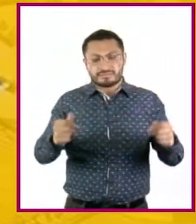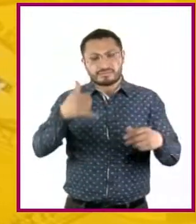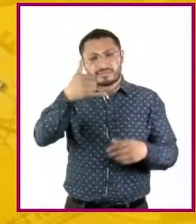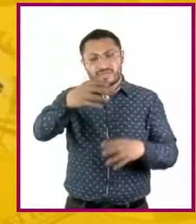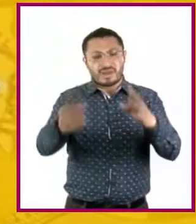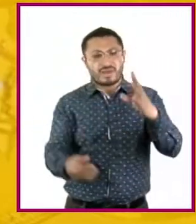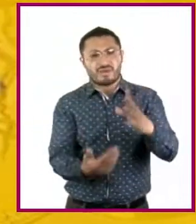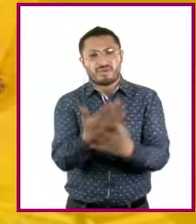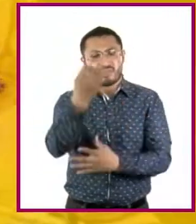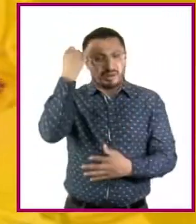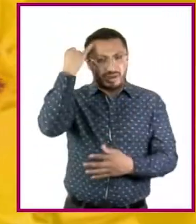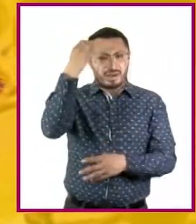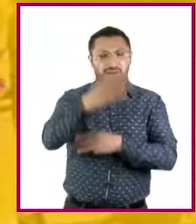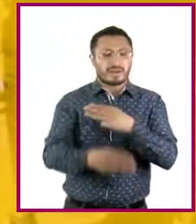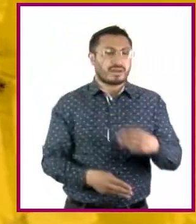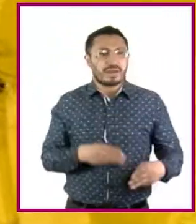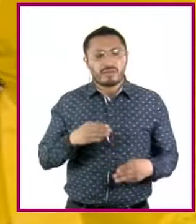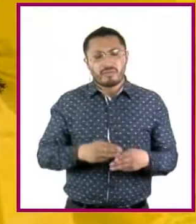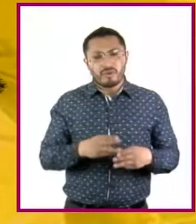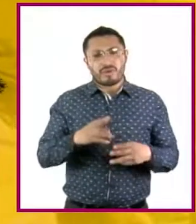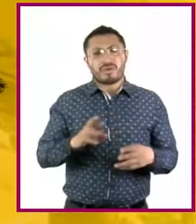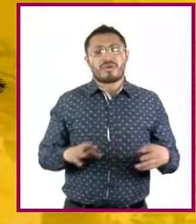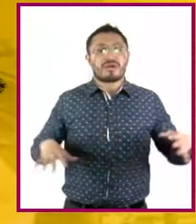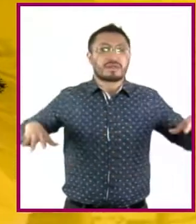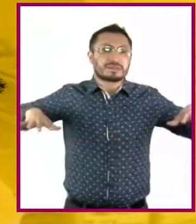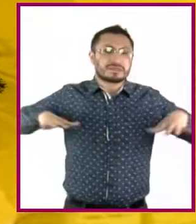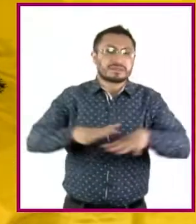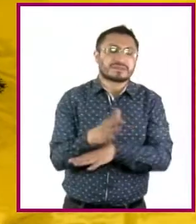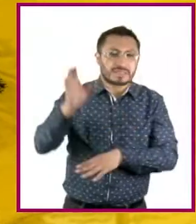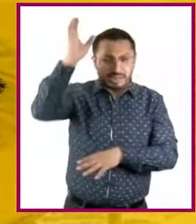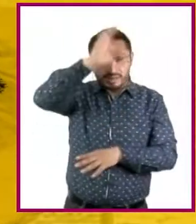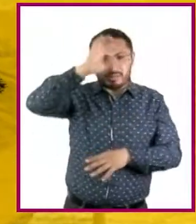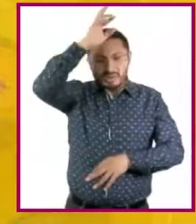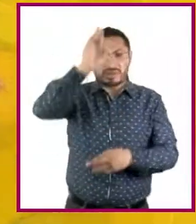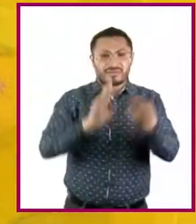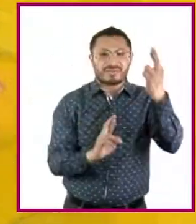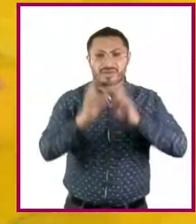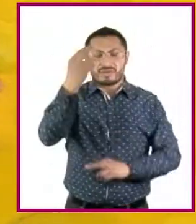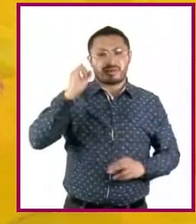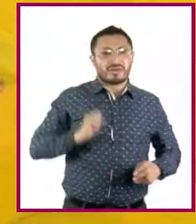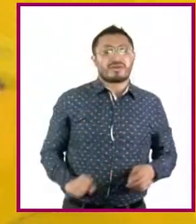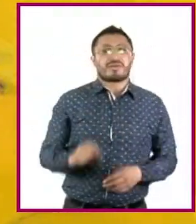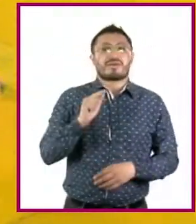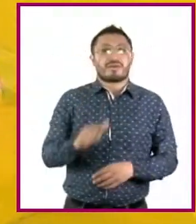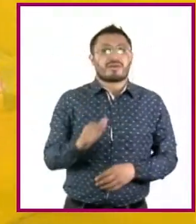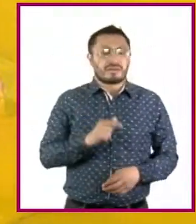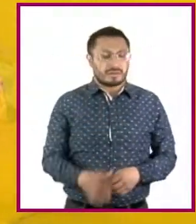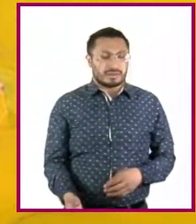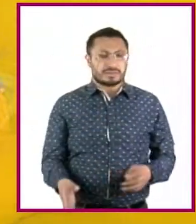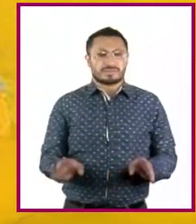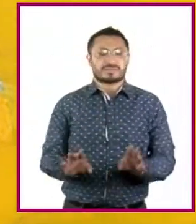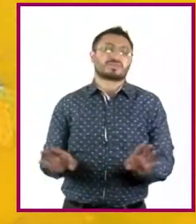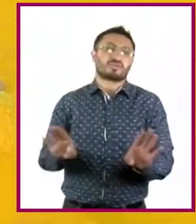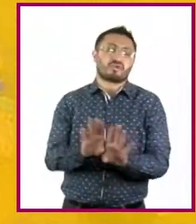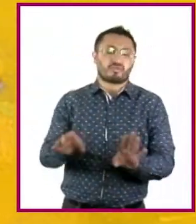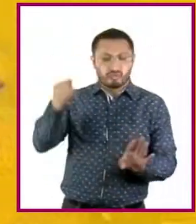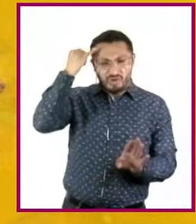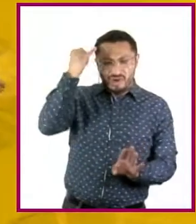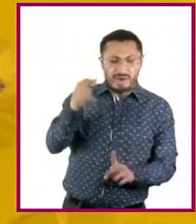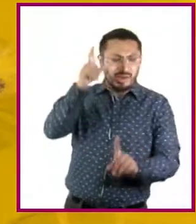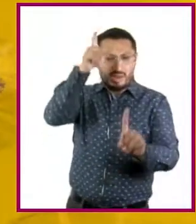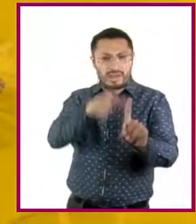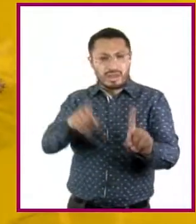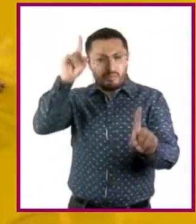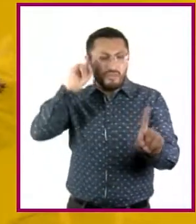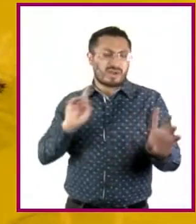visión mundial, en la revolución científica del siglo XVII, la actitud hacia las mujeres continuaba ligada